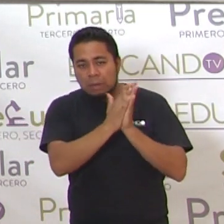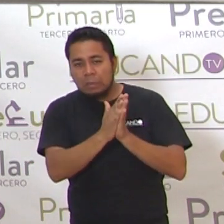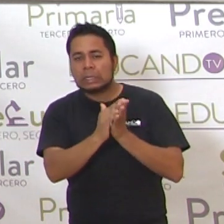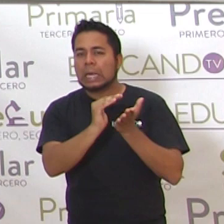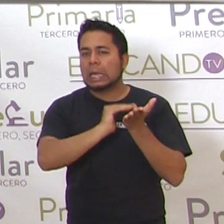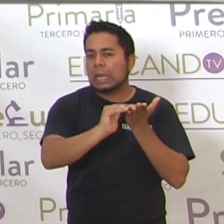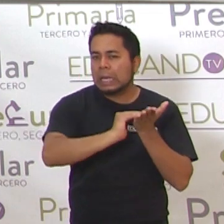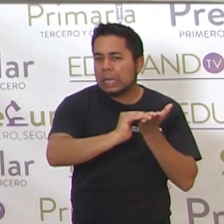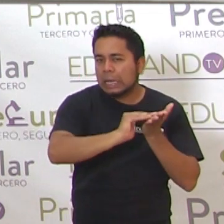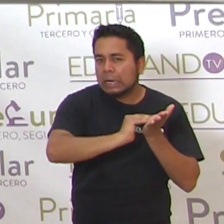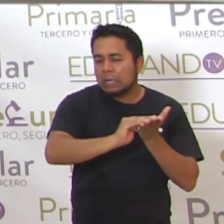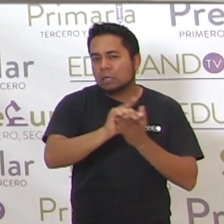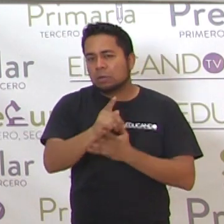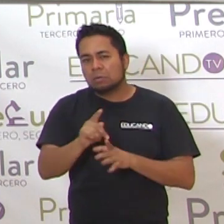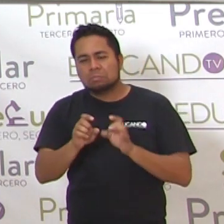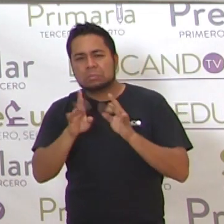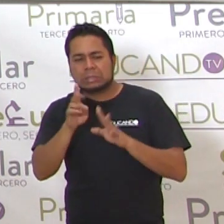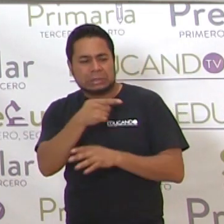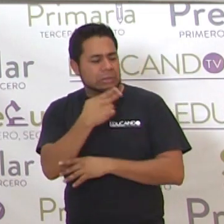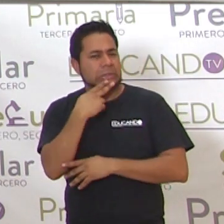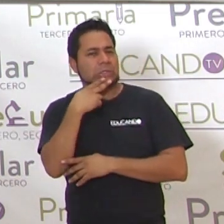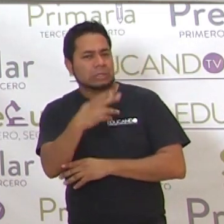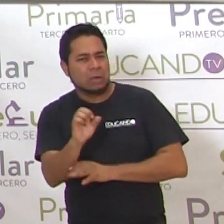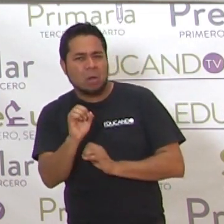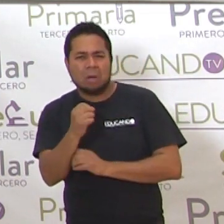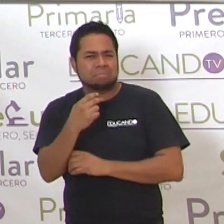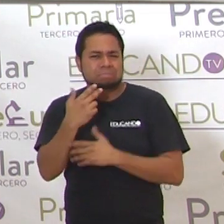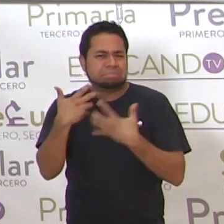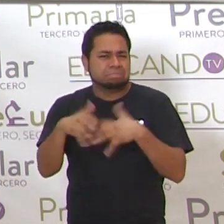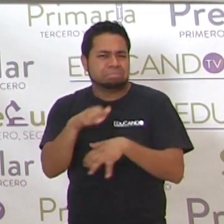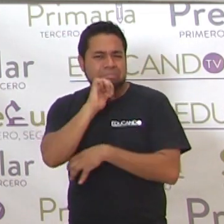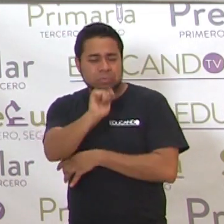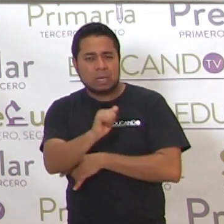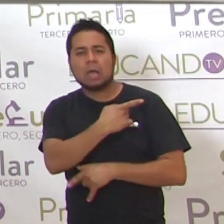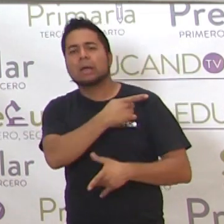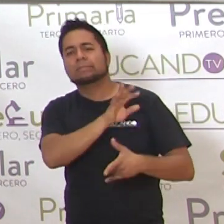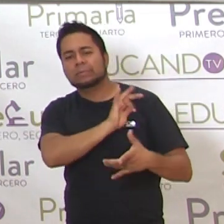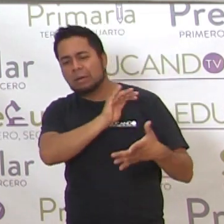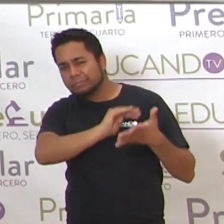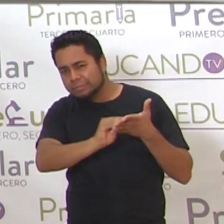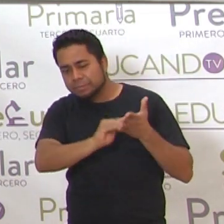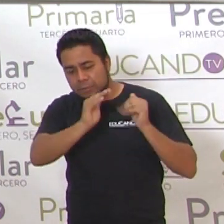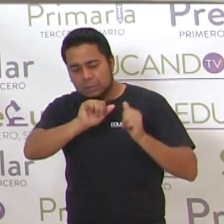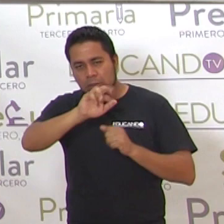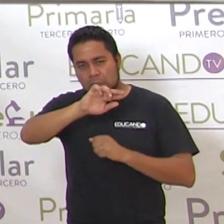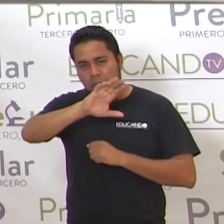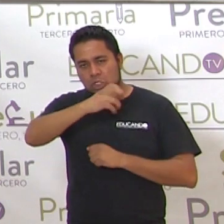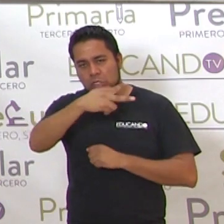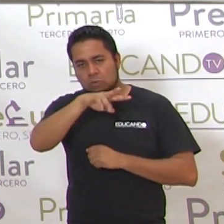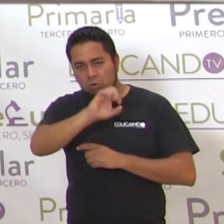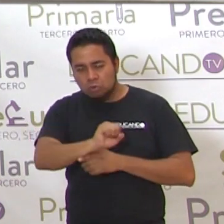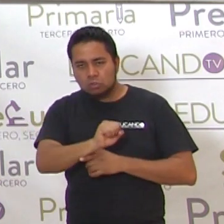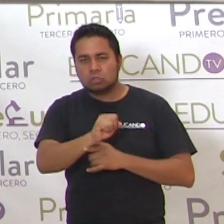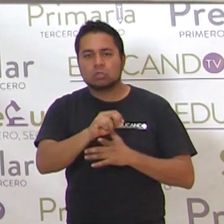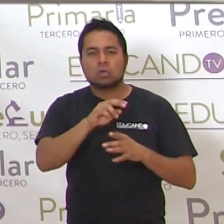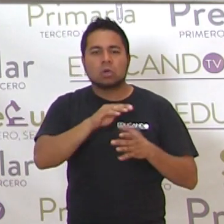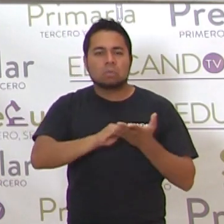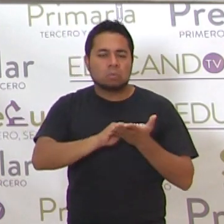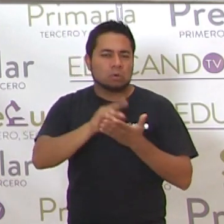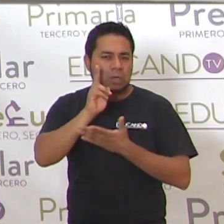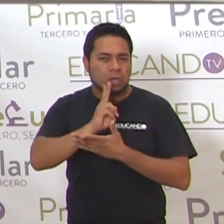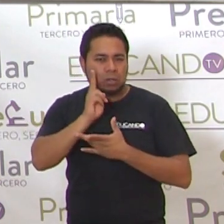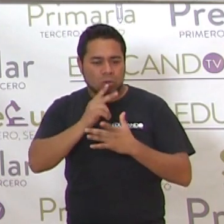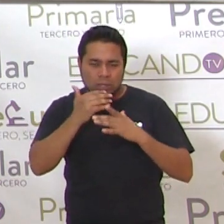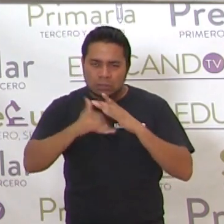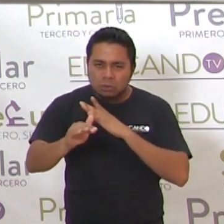tú eliminas algún correo que no te sirve o que no funciona archivos borradores buzón de salida